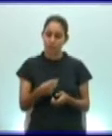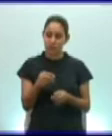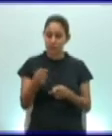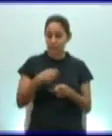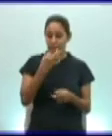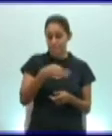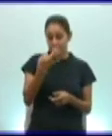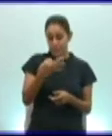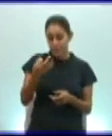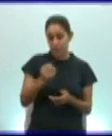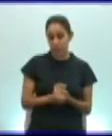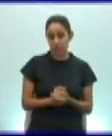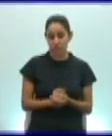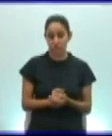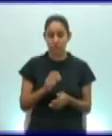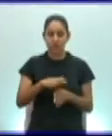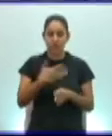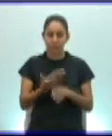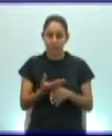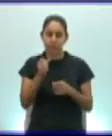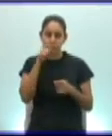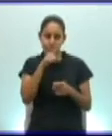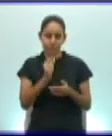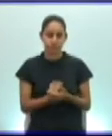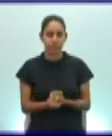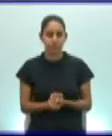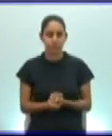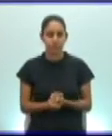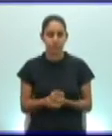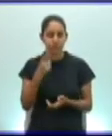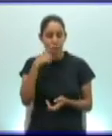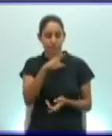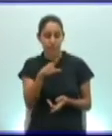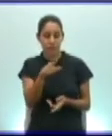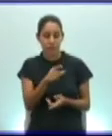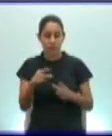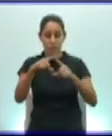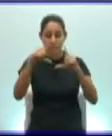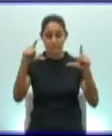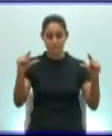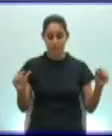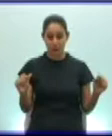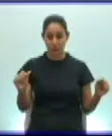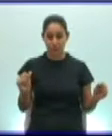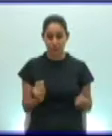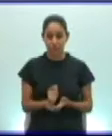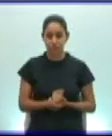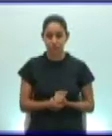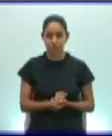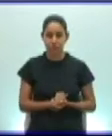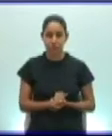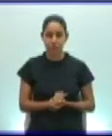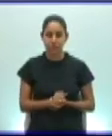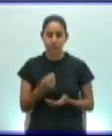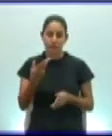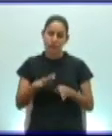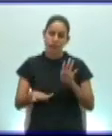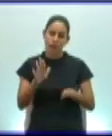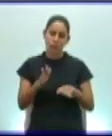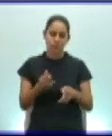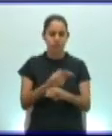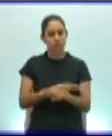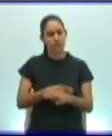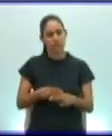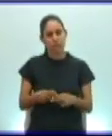Para que ustedes me lleguen después a una conclusión. Pero vamos a ilustrar rápido, miren un mapa, yo quiero representarlo porque a veces en historia